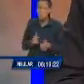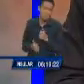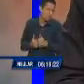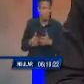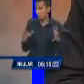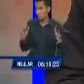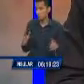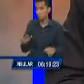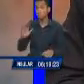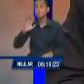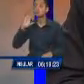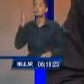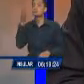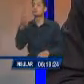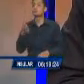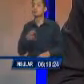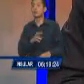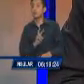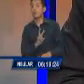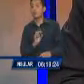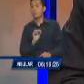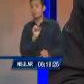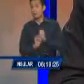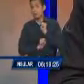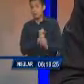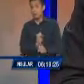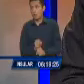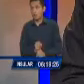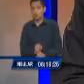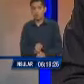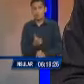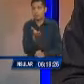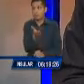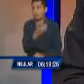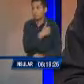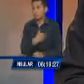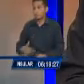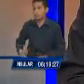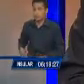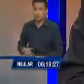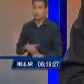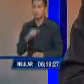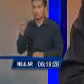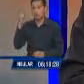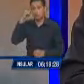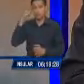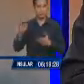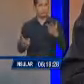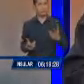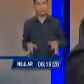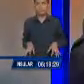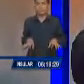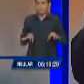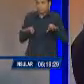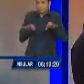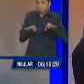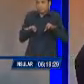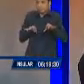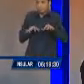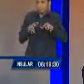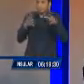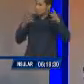después de 20 años hay un hueco tan grande que el pobre infeliz que esté gobernando, ¿de dónde va a sacar la plata? Entonces,